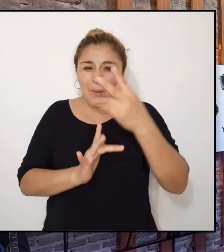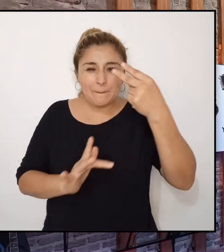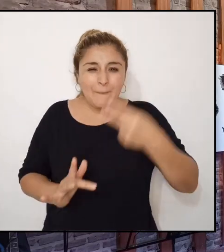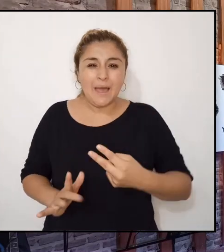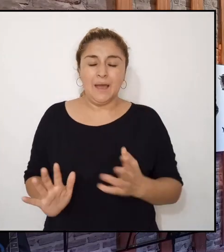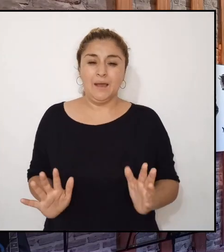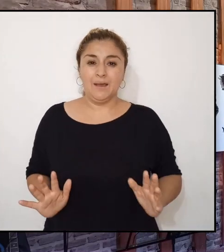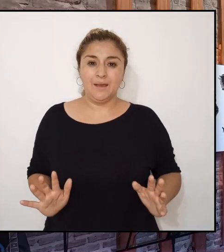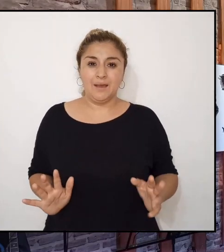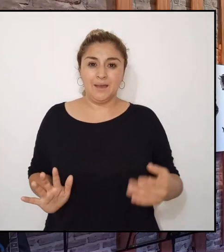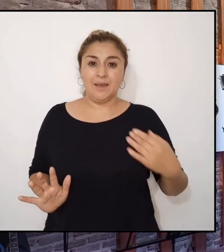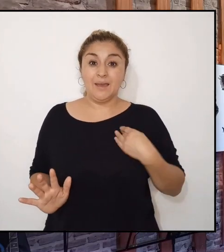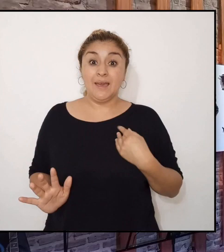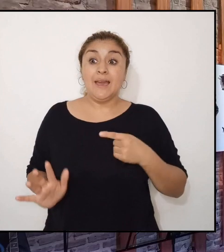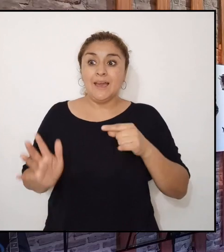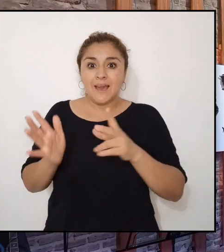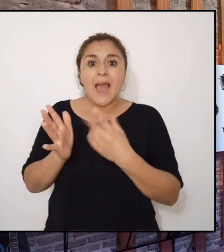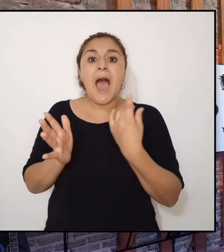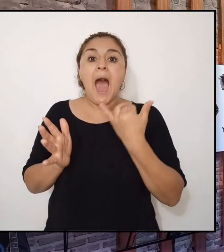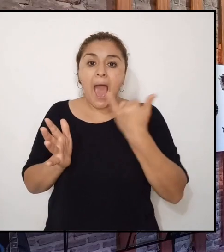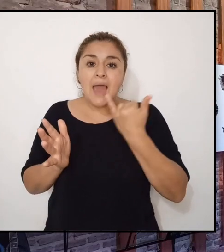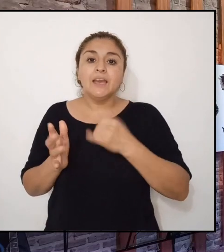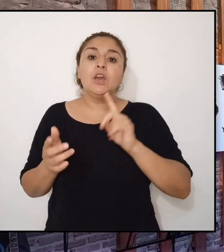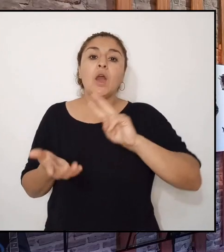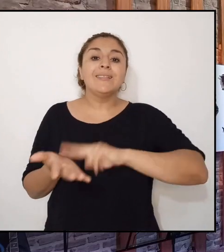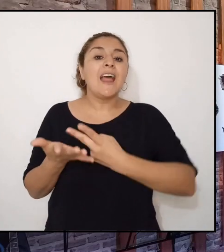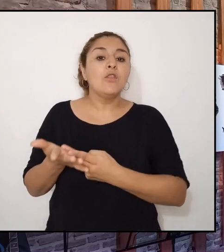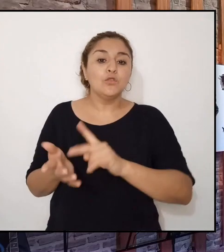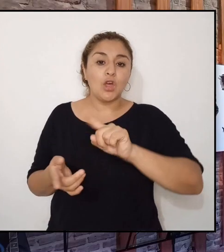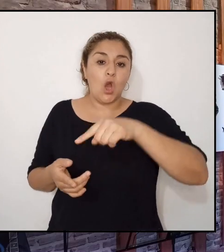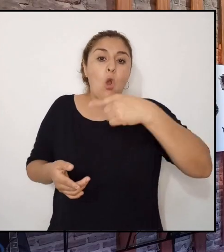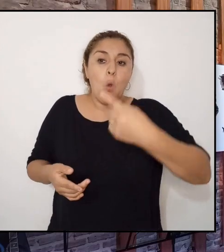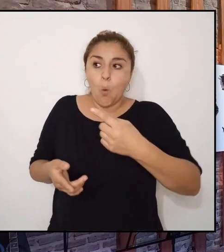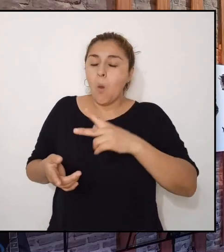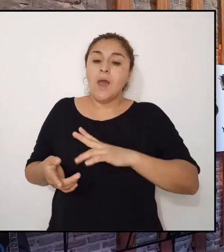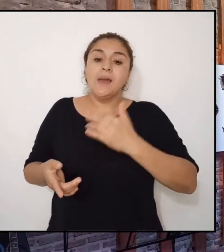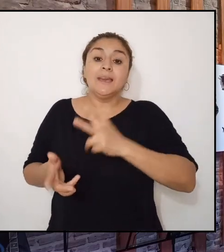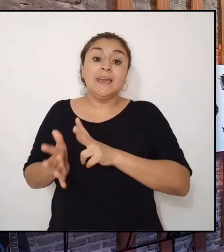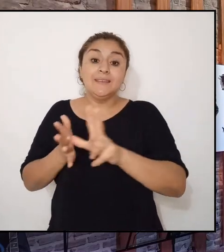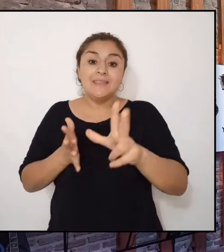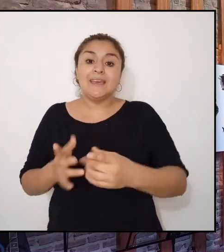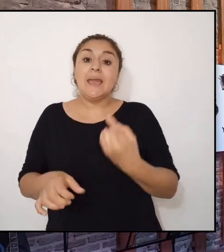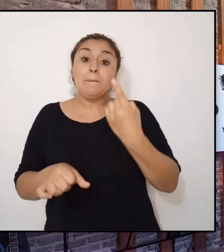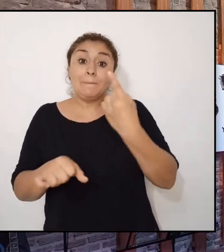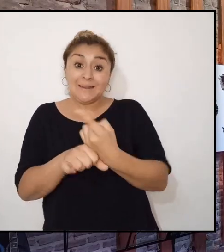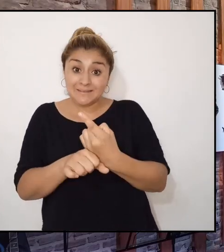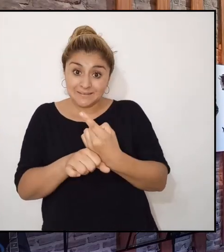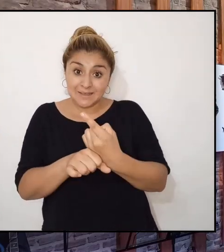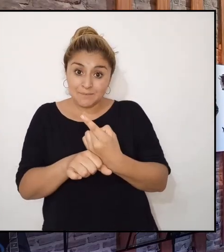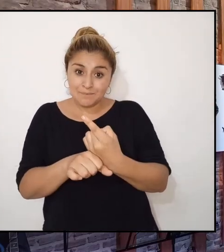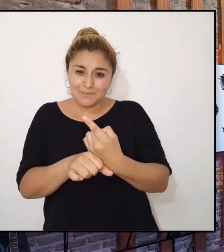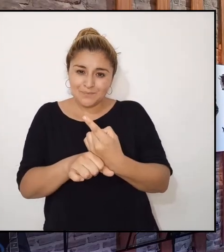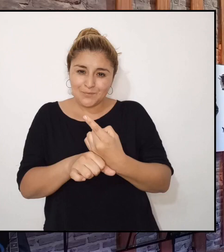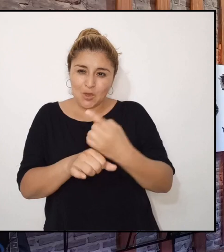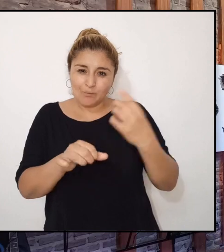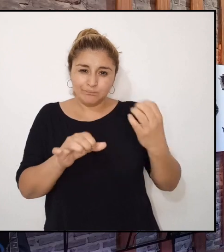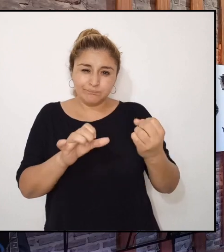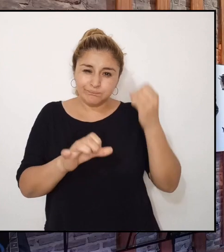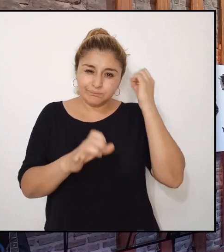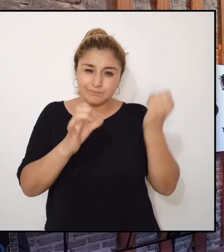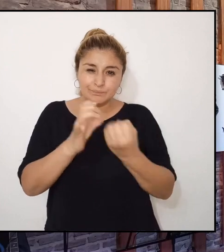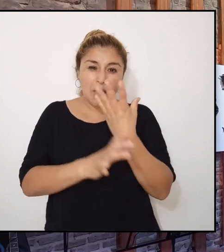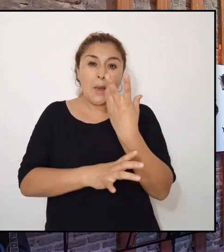la palabra. Y esta palabra hace referencia a la palabra inspirada divinamente,